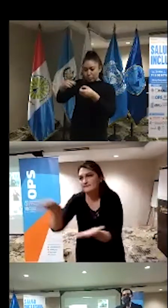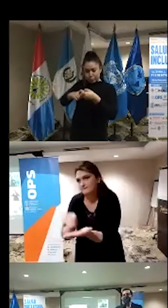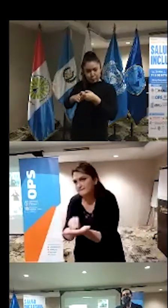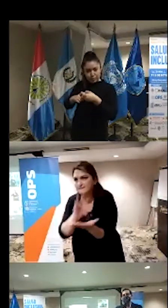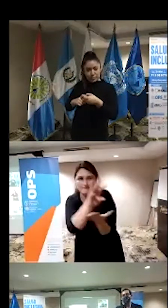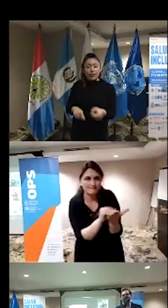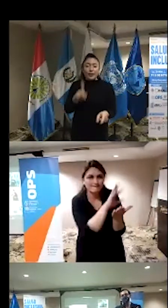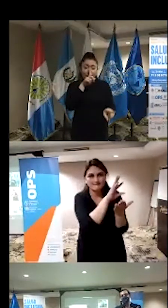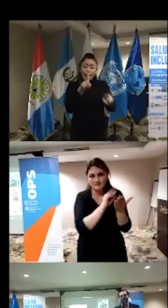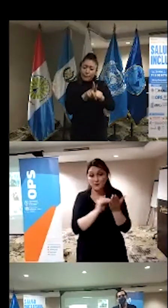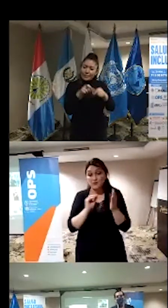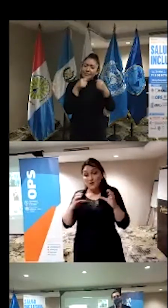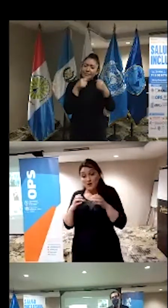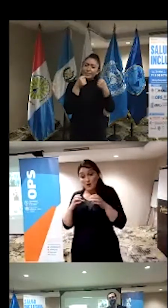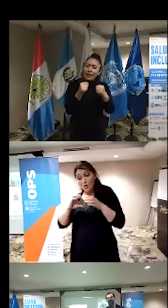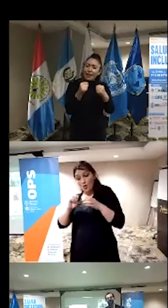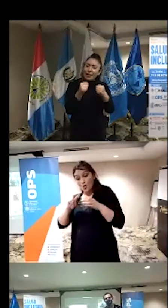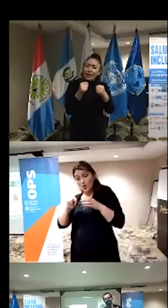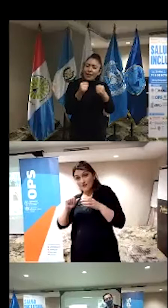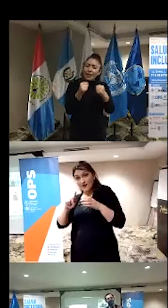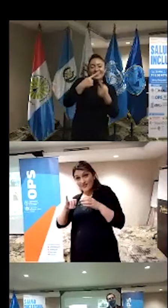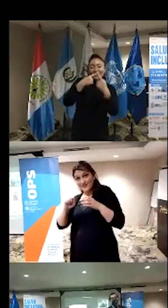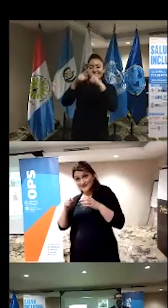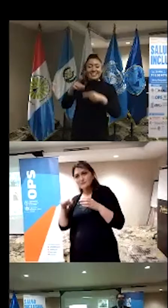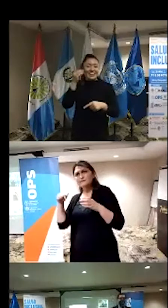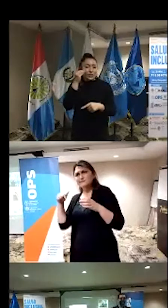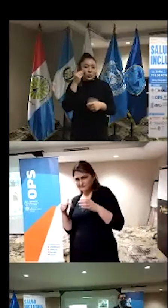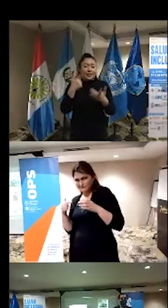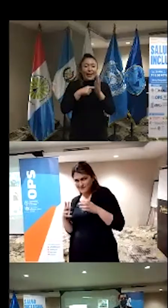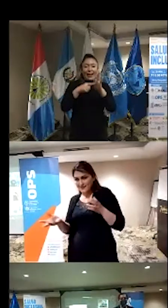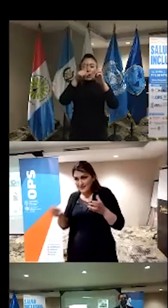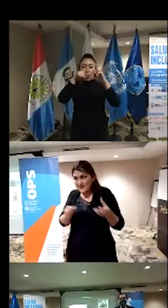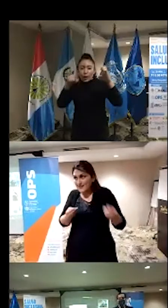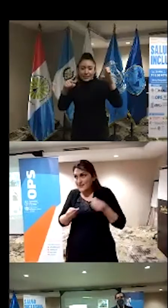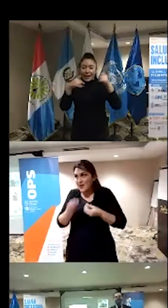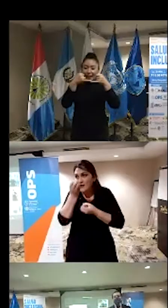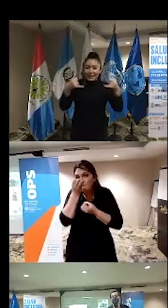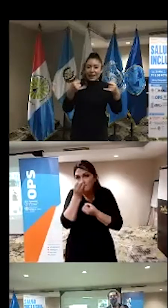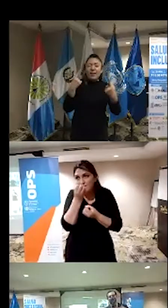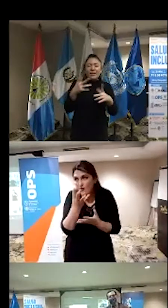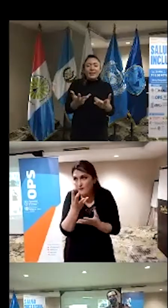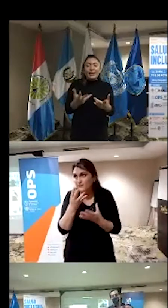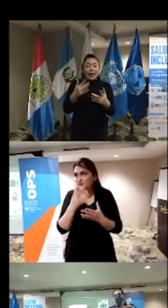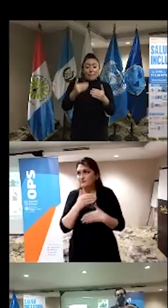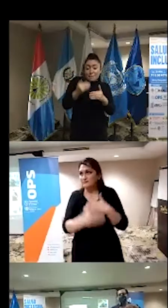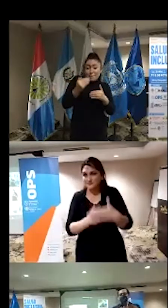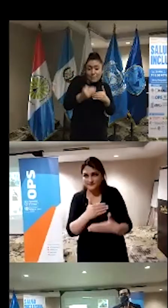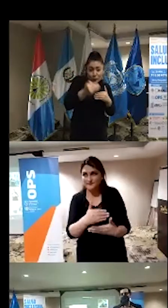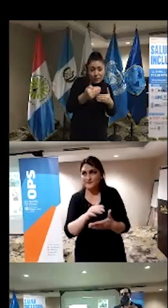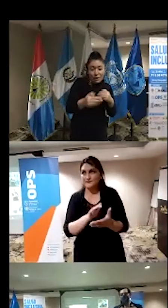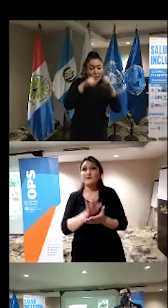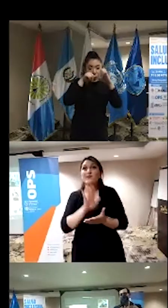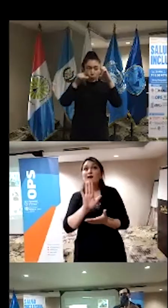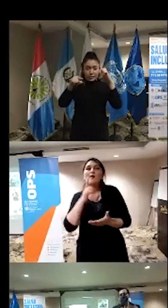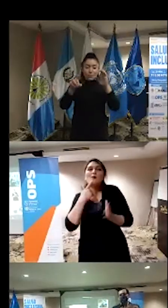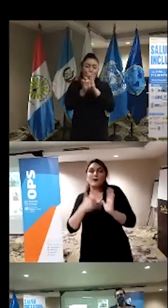También se ha hecho el esfuerzo a través de la Dirección de Censos y Encuestas del INE, en que en las próximas encuestas, por